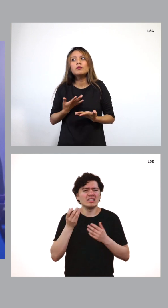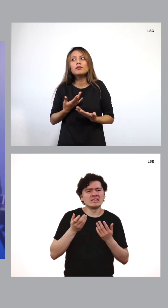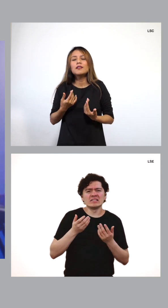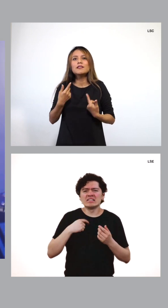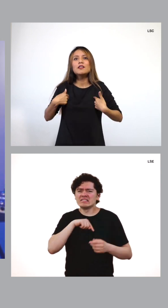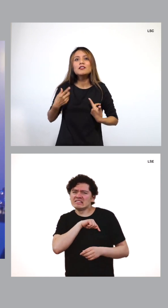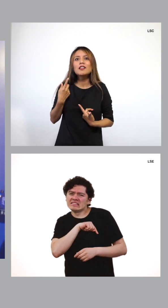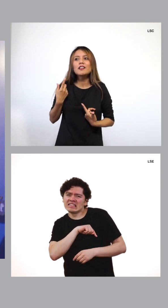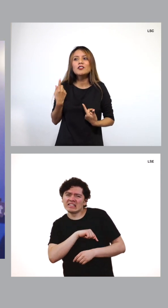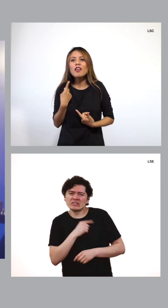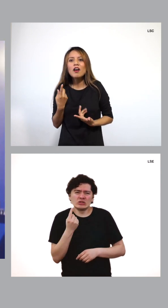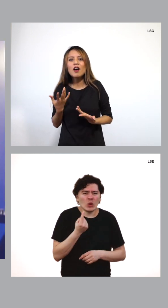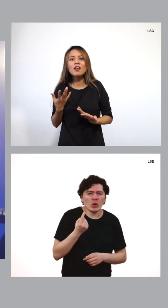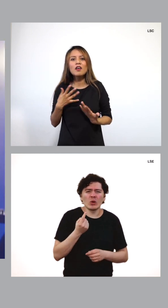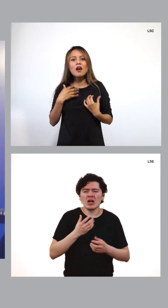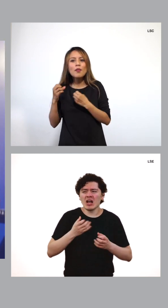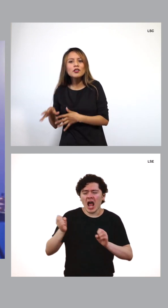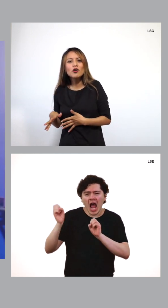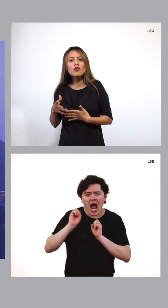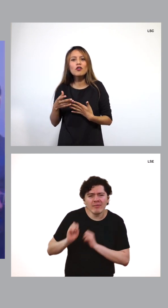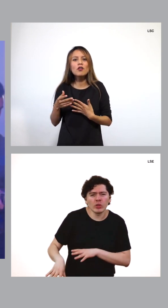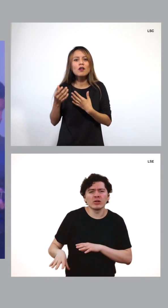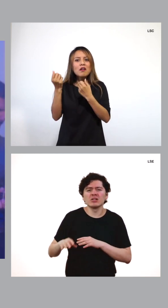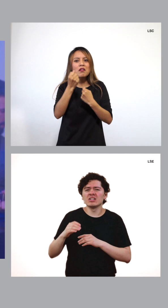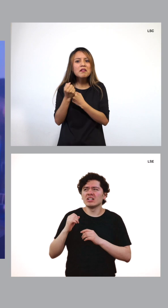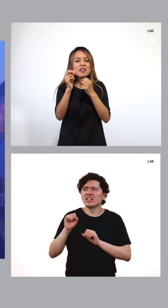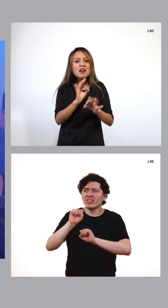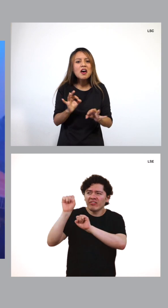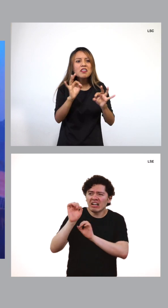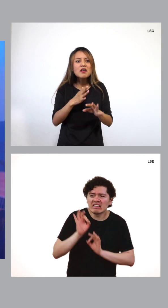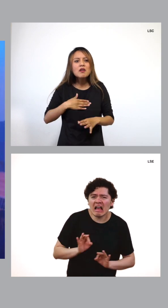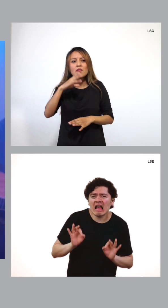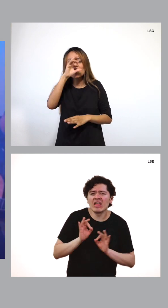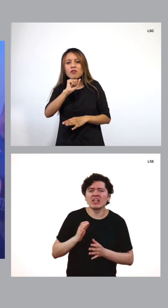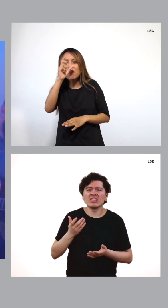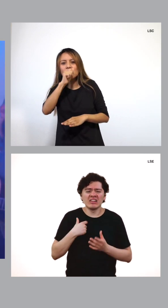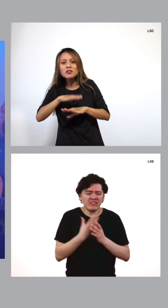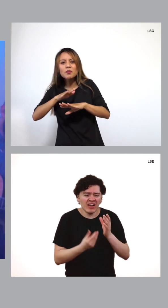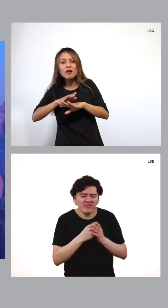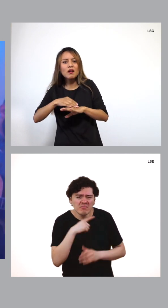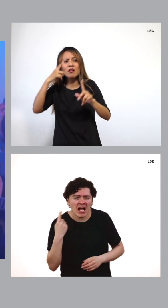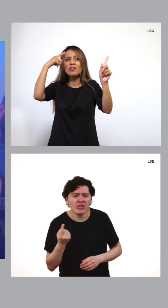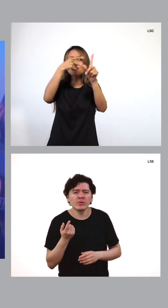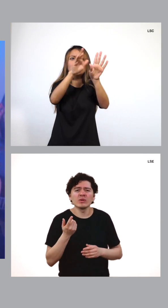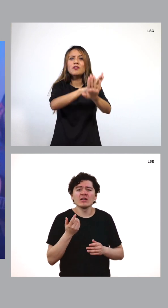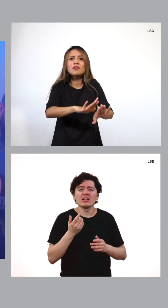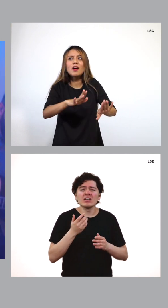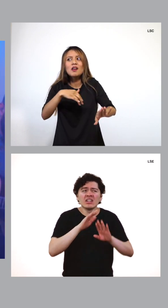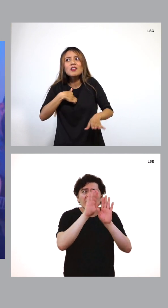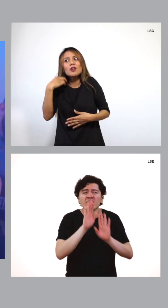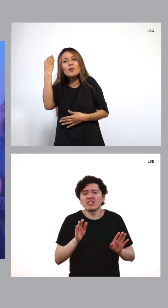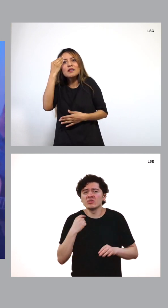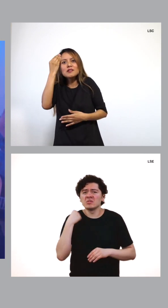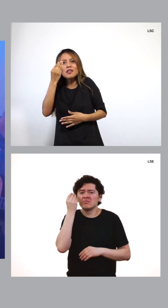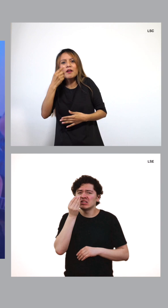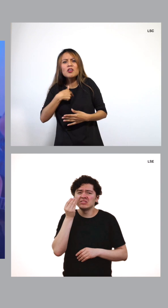vivido pensando que nadie me iba a defender y que mis fallos y mis faltas eran mi único destino y que esto era lo que tenía. He